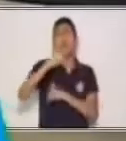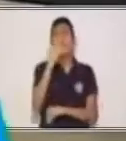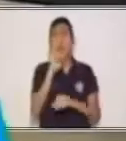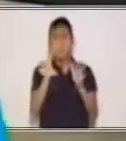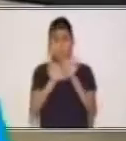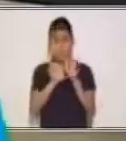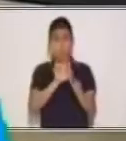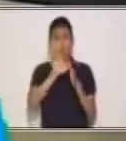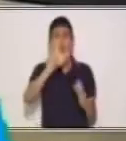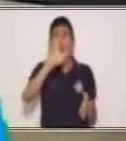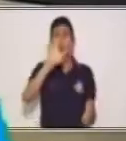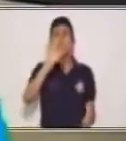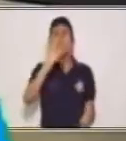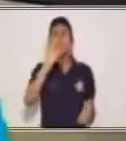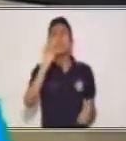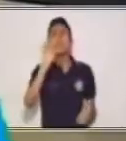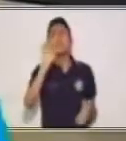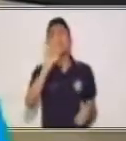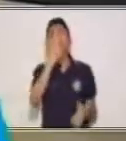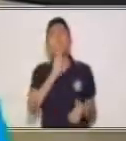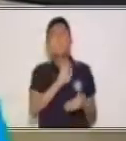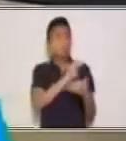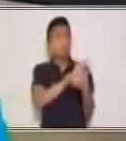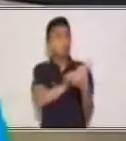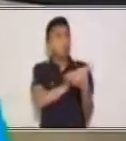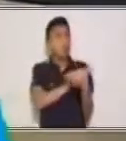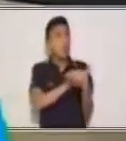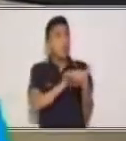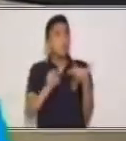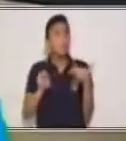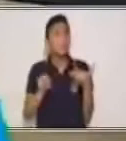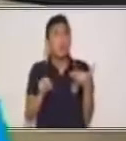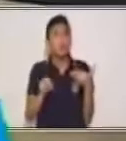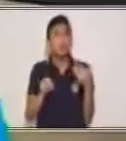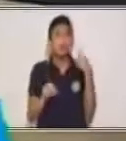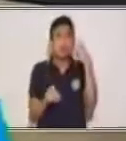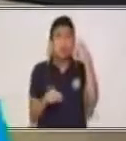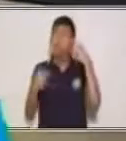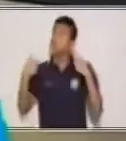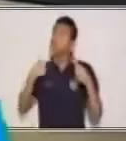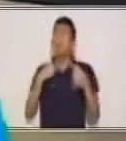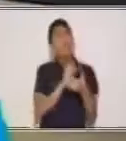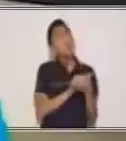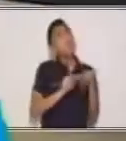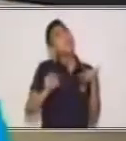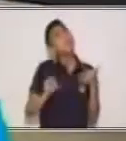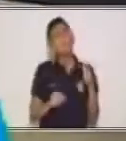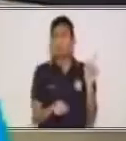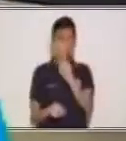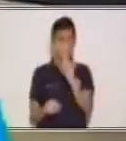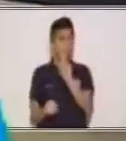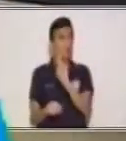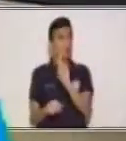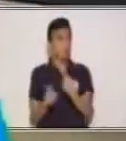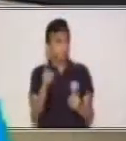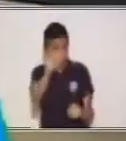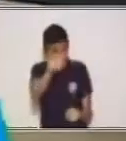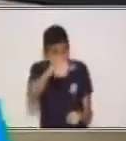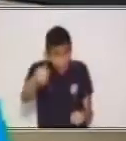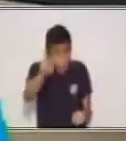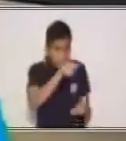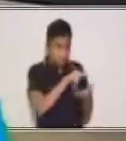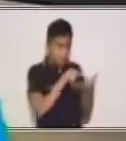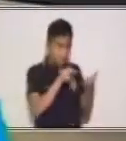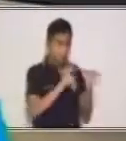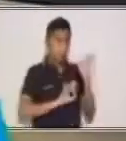leímos, si hubiera sido leímos, entonces la persona ya no es yo. ¿Qué persona es? ¿Serán ustedes?